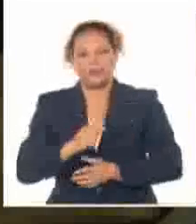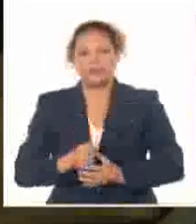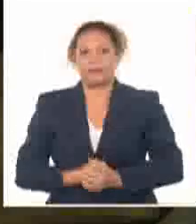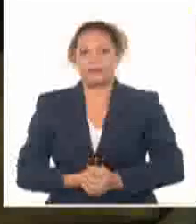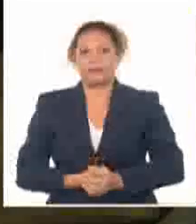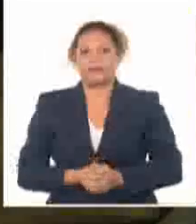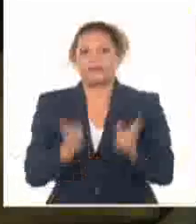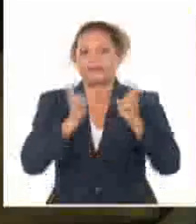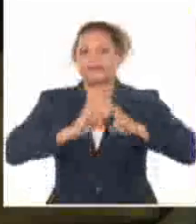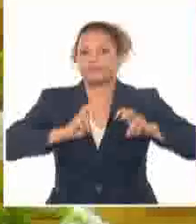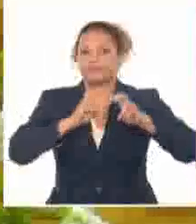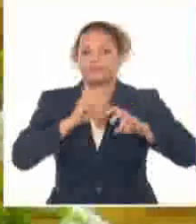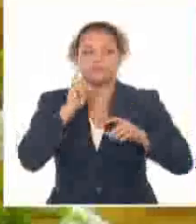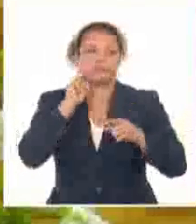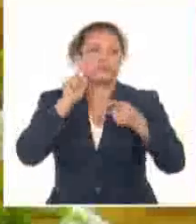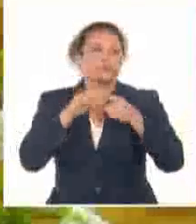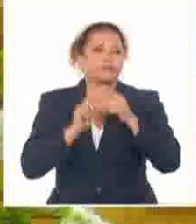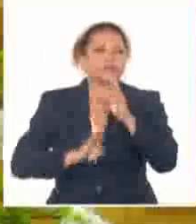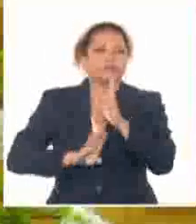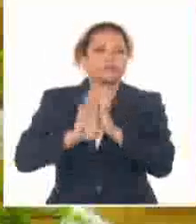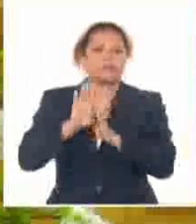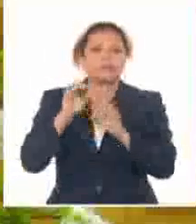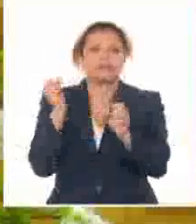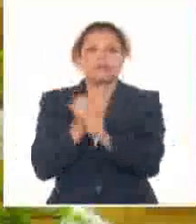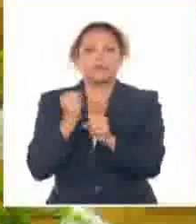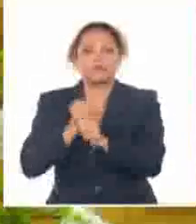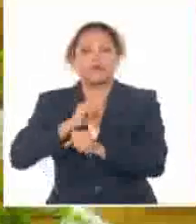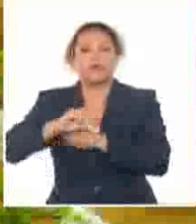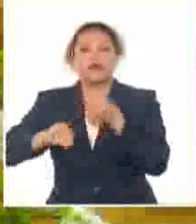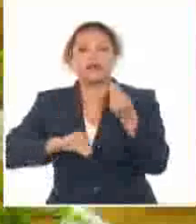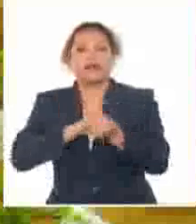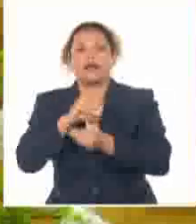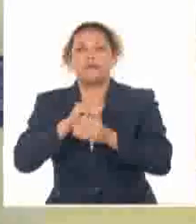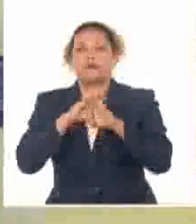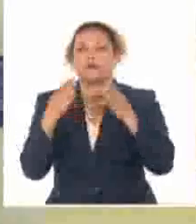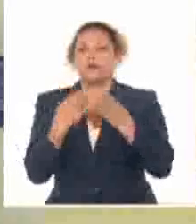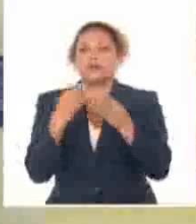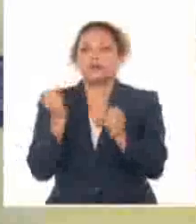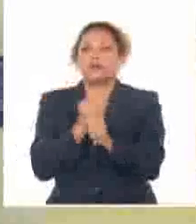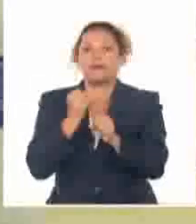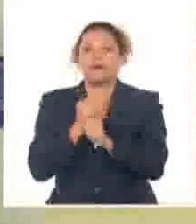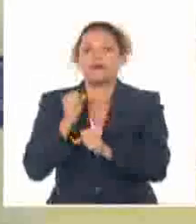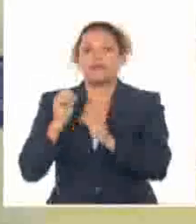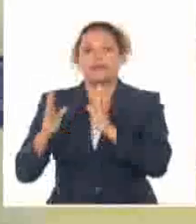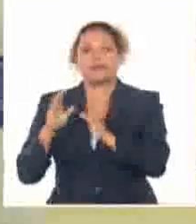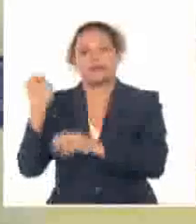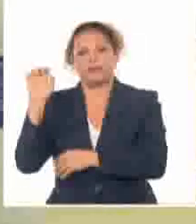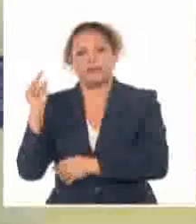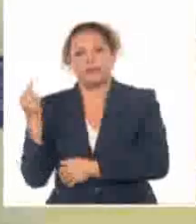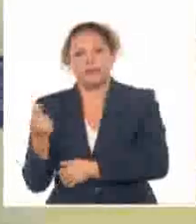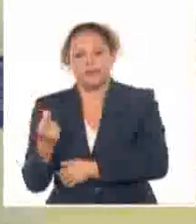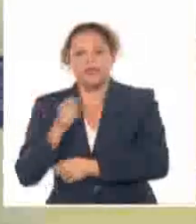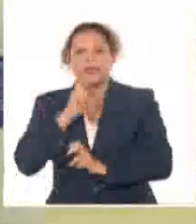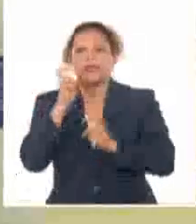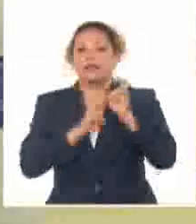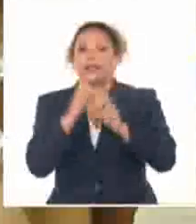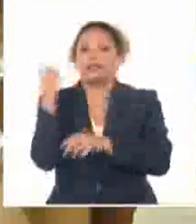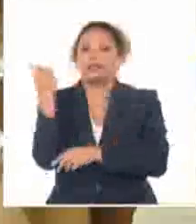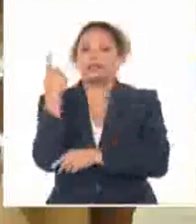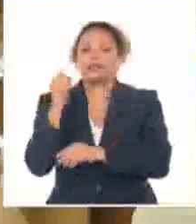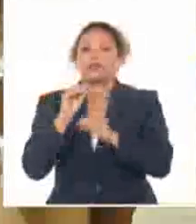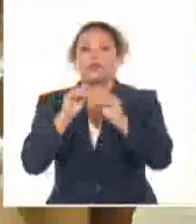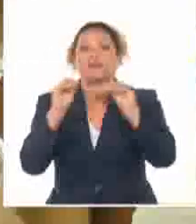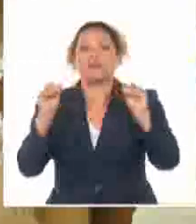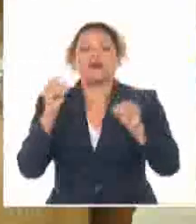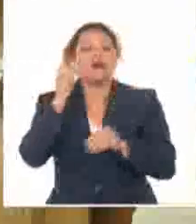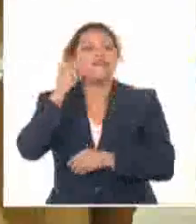Investigaciones que buscan elevar la eficiencia y hacer más transparente la gestión de la economía. Ese fue el saldo del taller nacional convocado por la Fiscalía